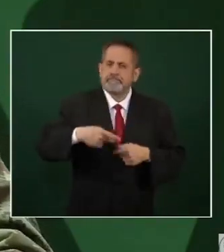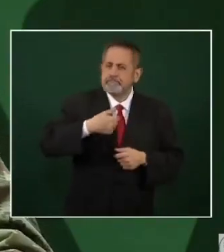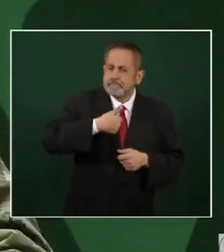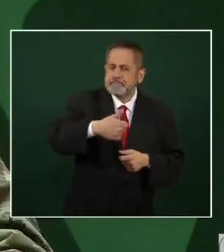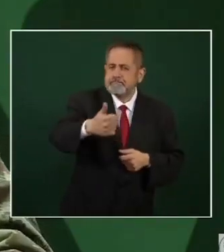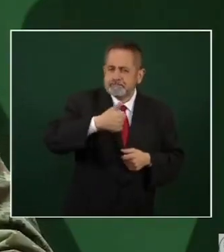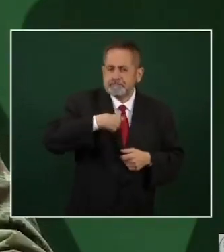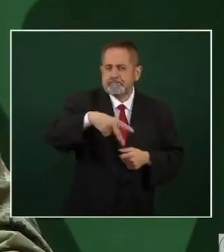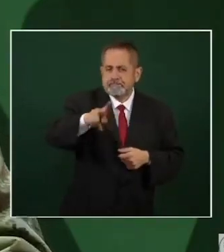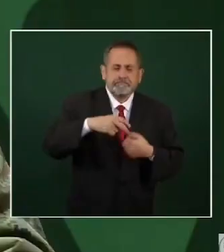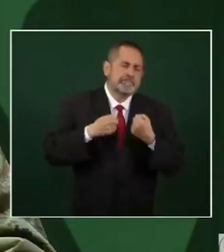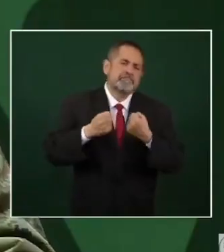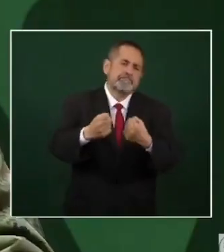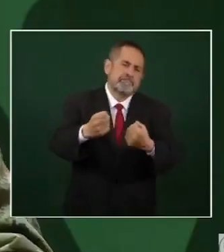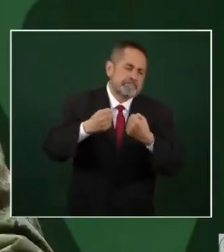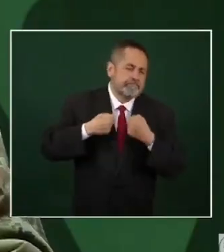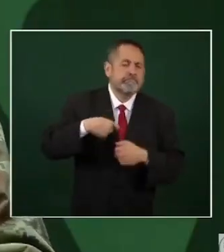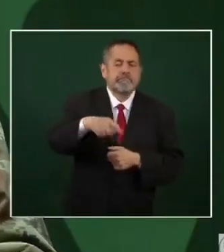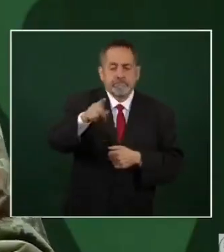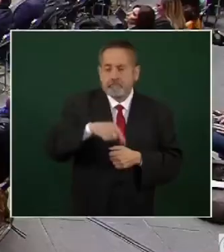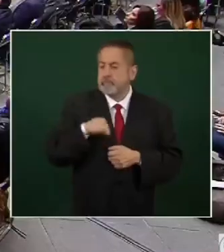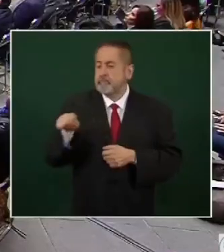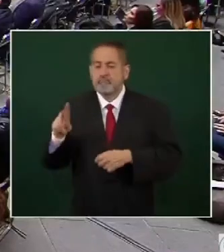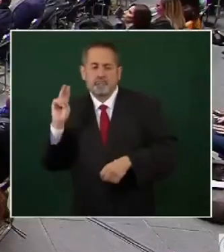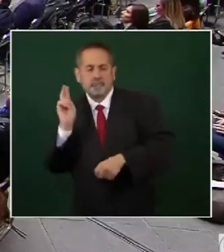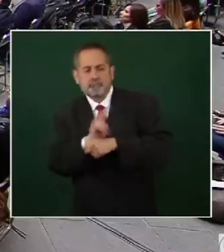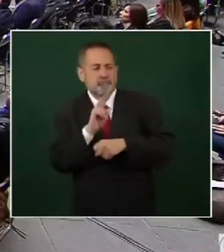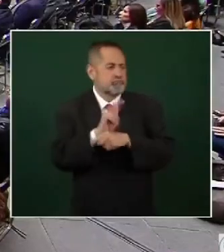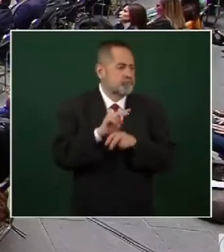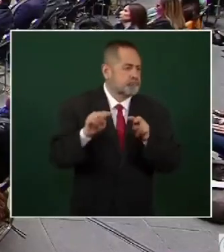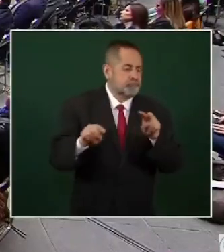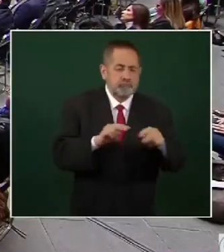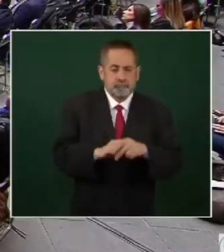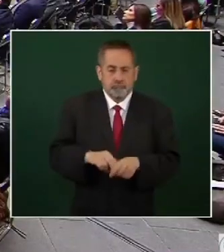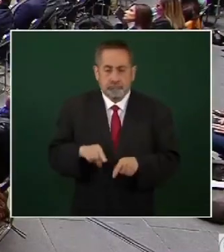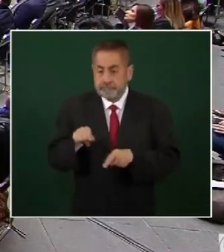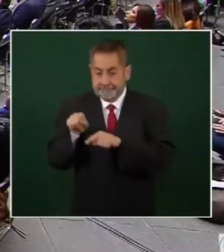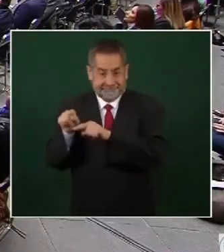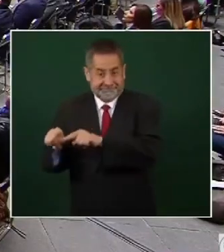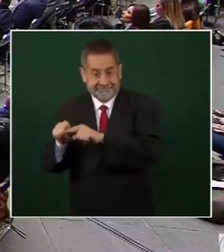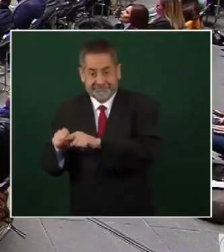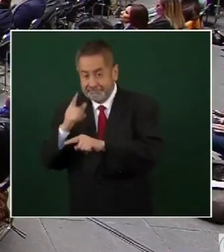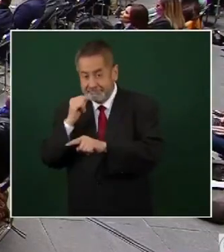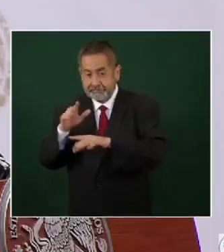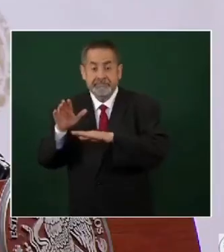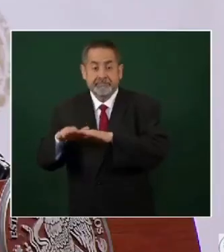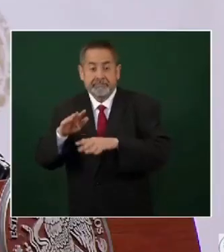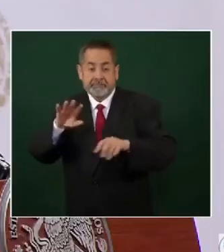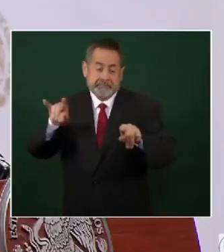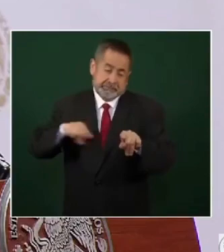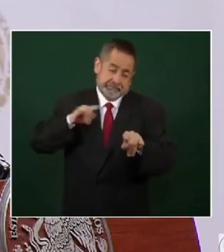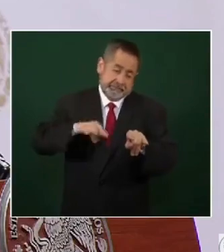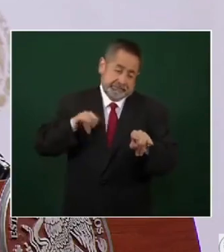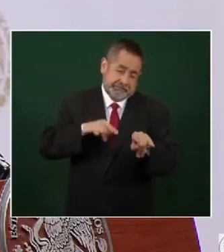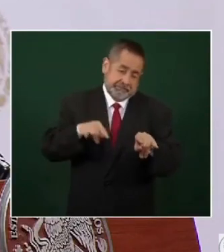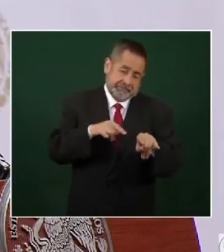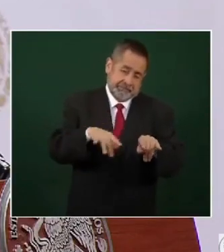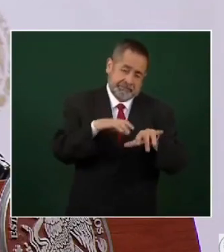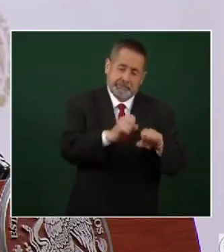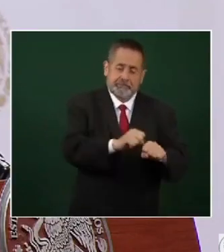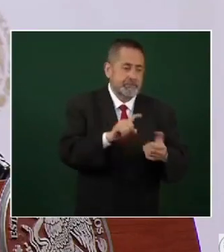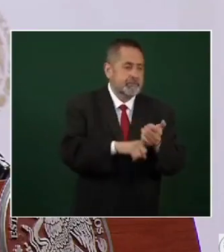esos vehículos y que pueden hacer a lo mejor en algún momento persecución de algún vehículo que no